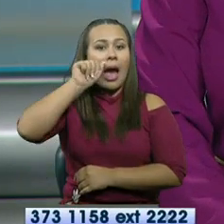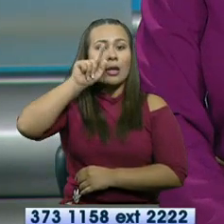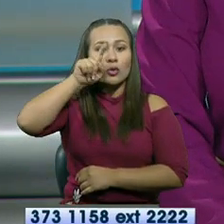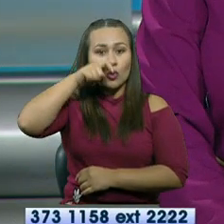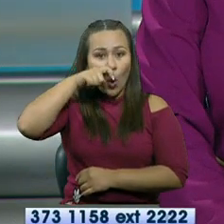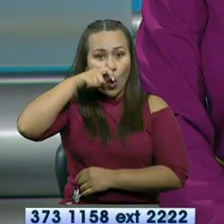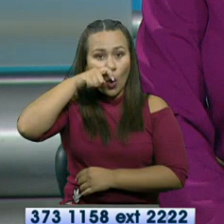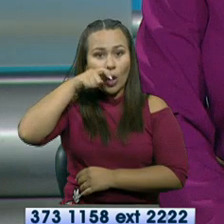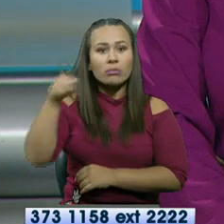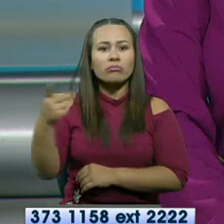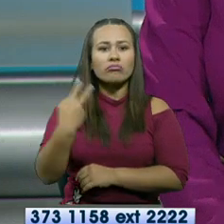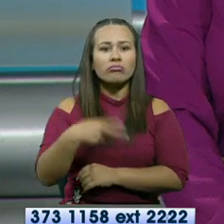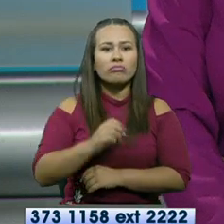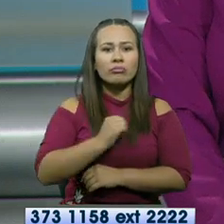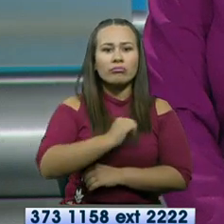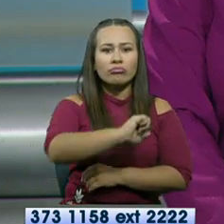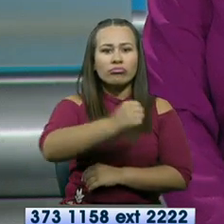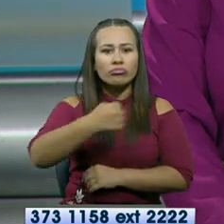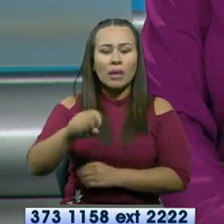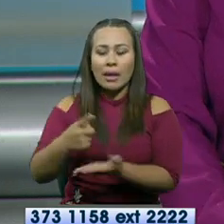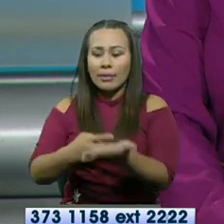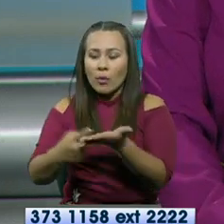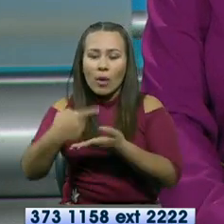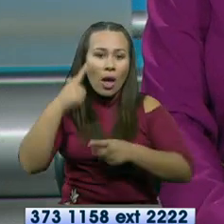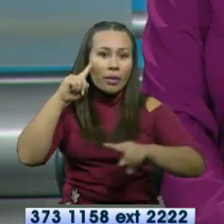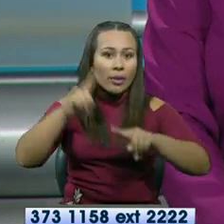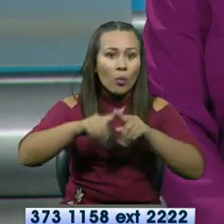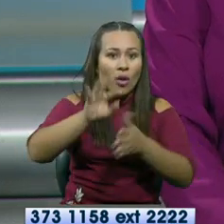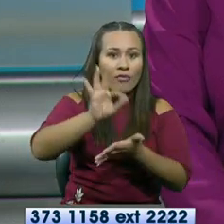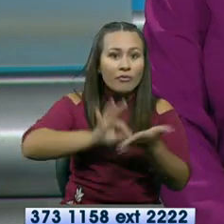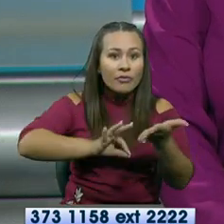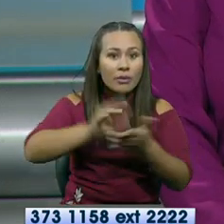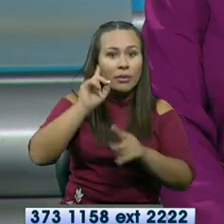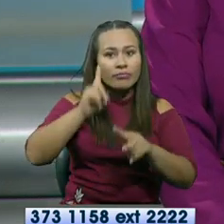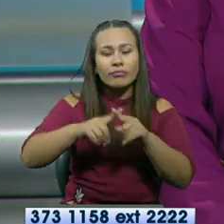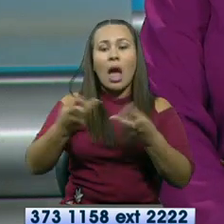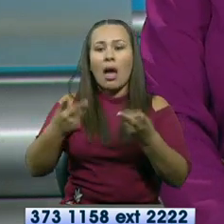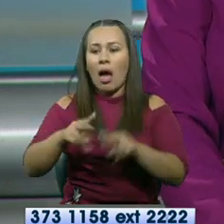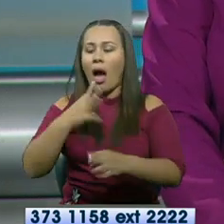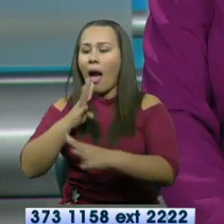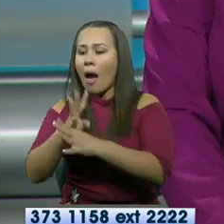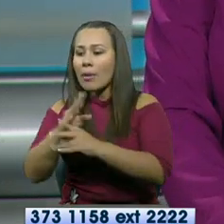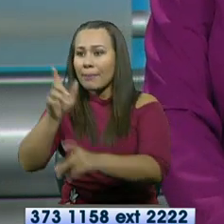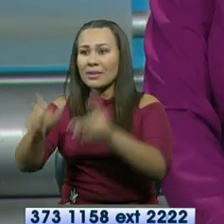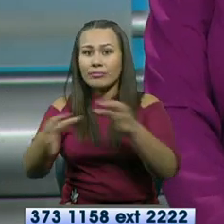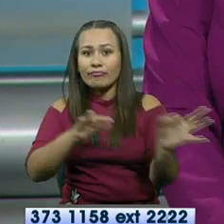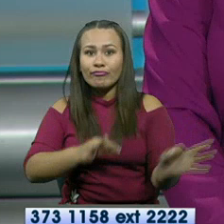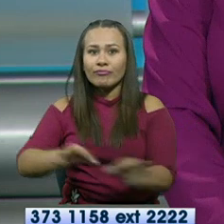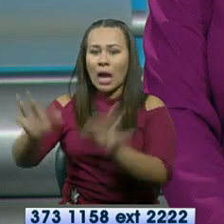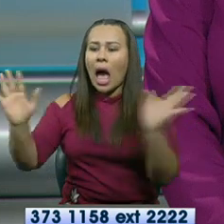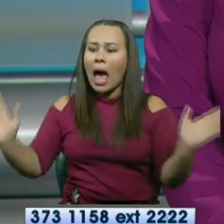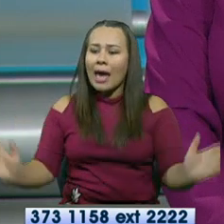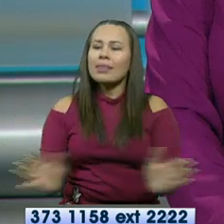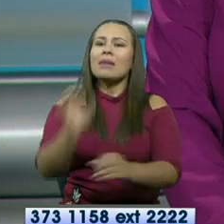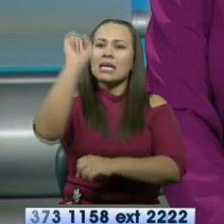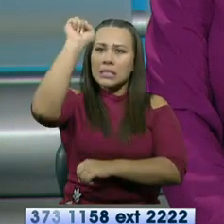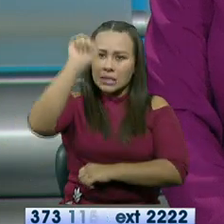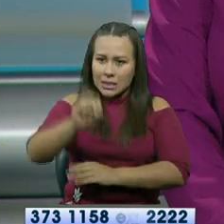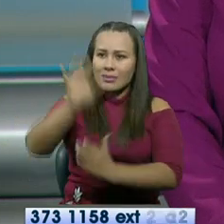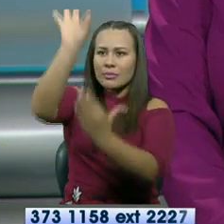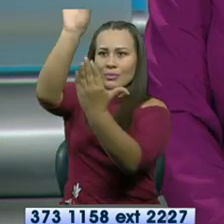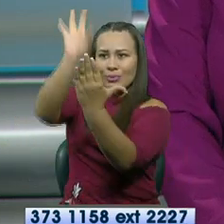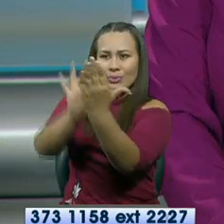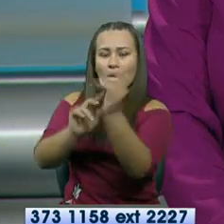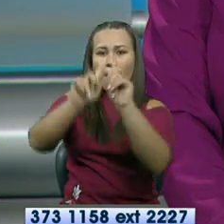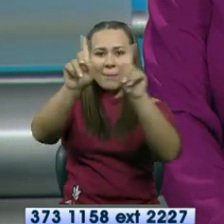primer mandatario realizó la firma de convenios, dialogó con familiares de migrantes e impulsó el sí a las preguntas de la consulta